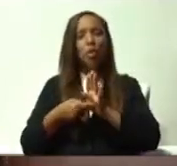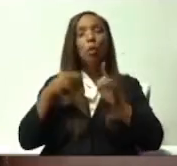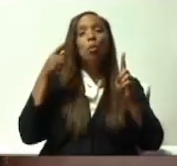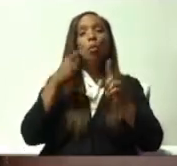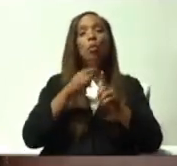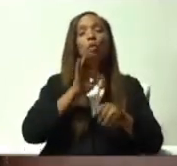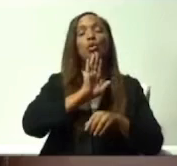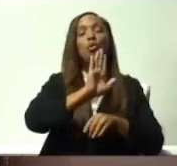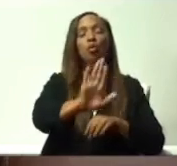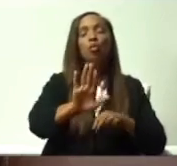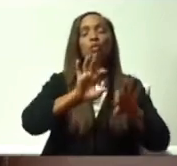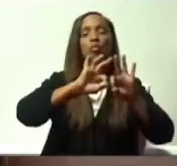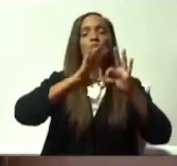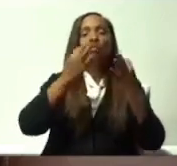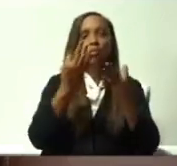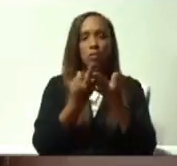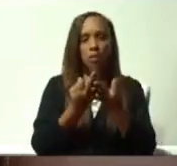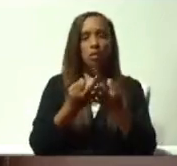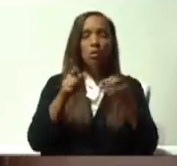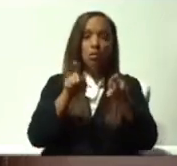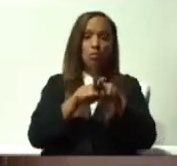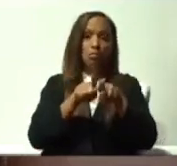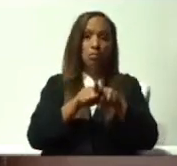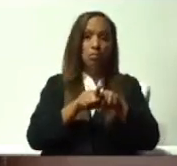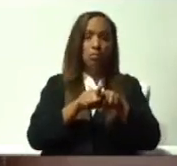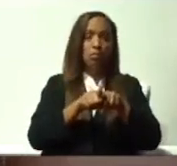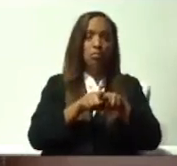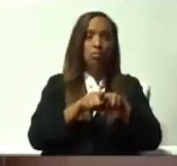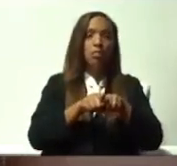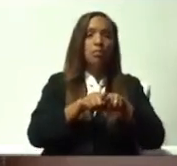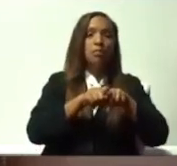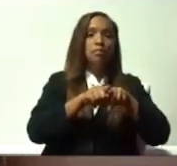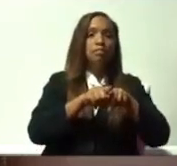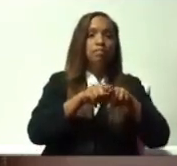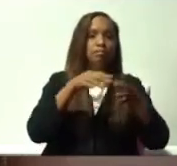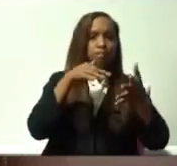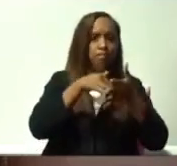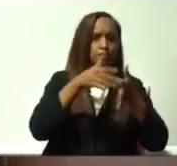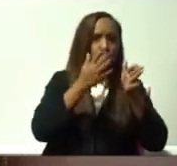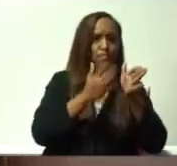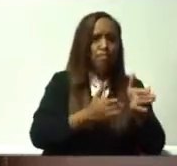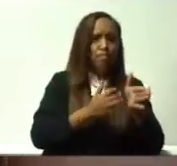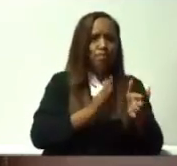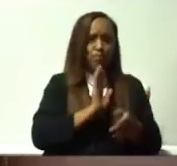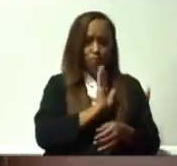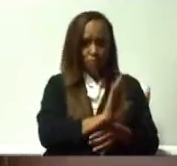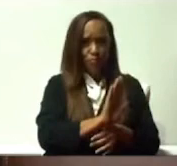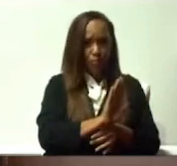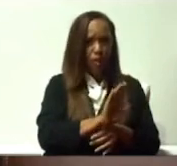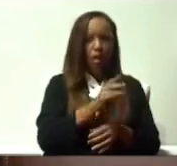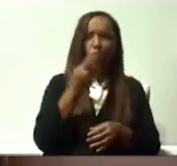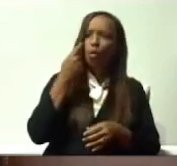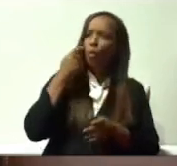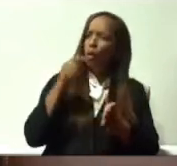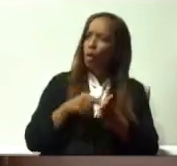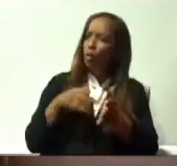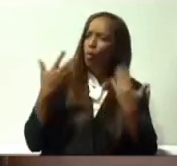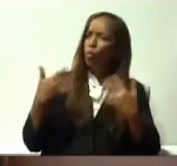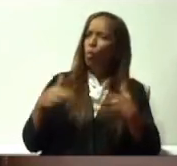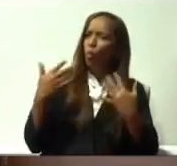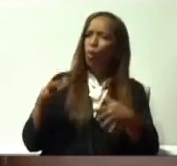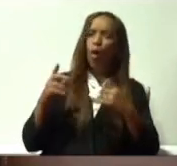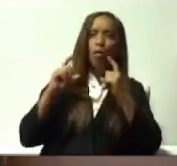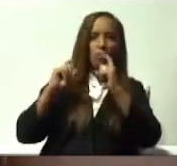al ingeniero Paíno Abreu, que en una de esas sesiones que le solicitamos de asesoría, nos solicitó